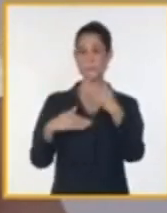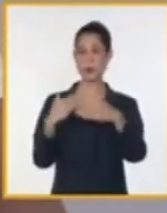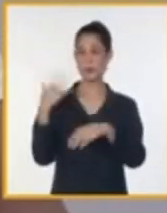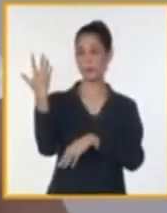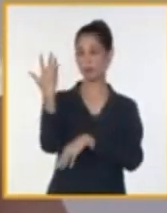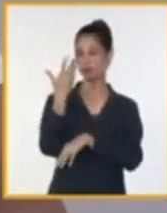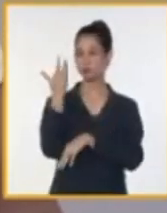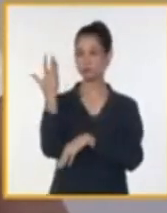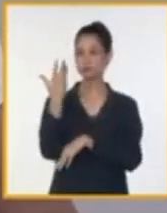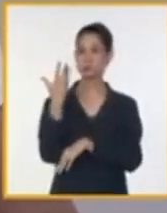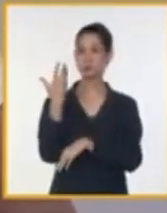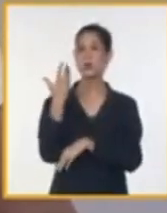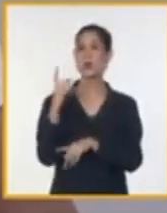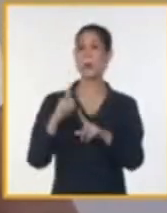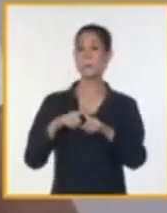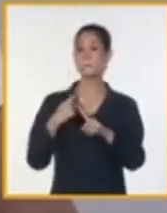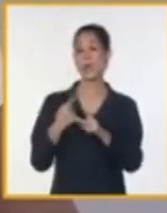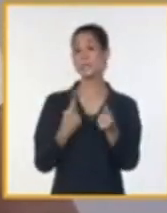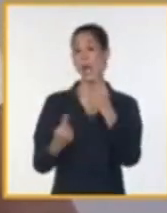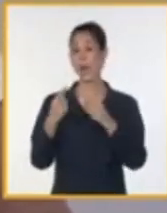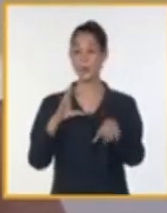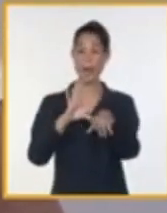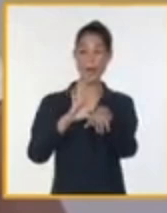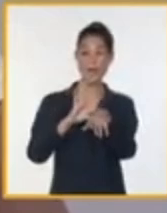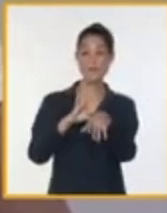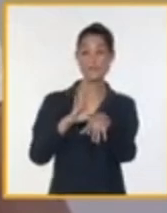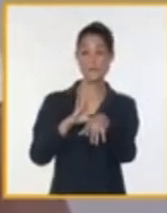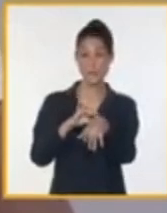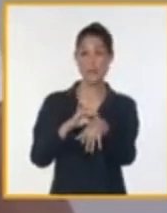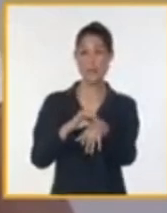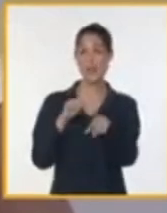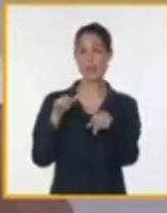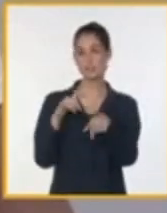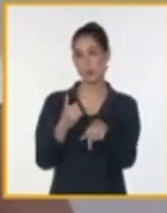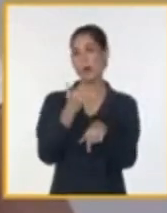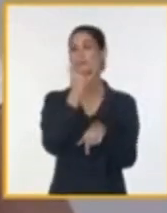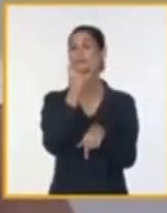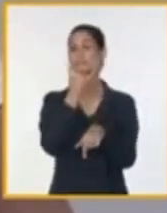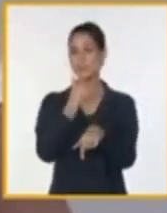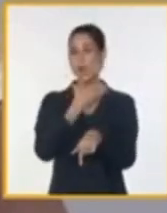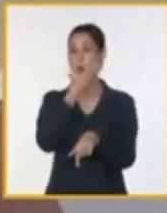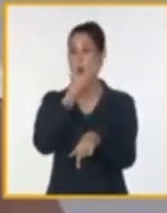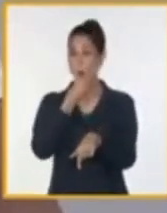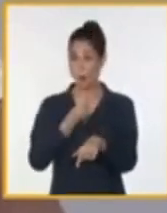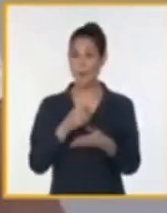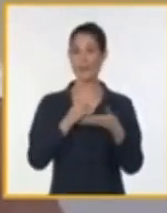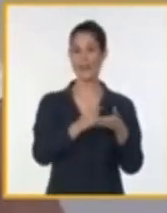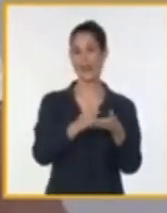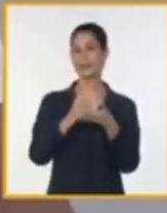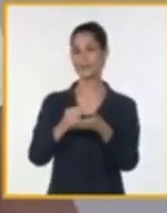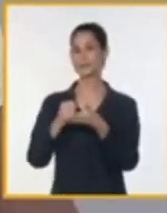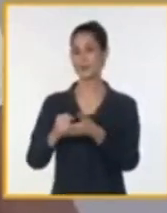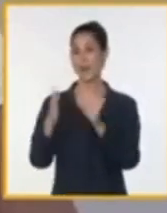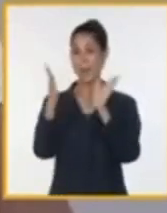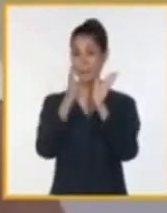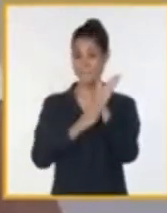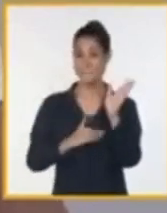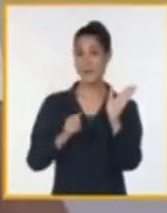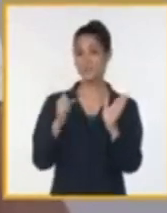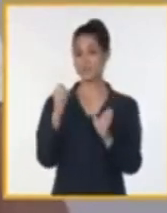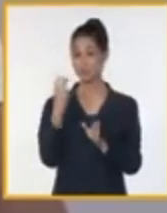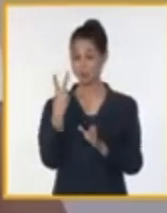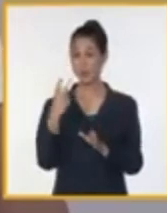propia proliferación también de este tipo de enfermedades infecciosas, pues bueno, es también una de las acciones que vamos a estar realizando desde la incorporación al